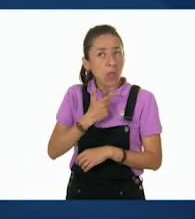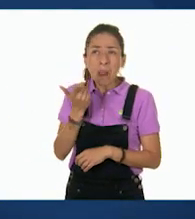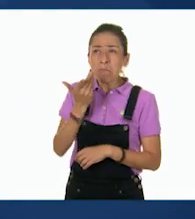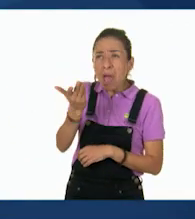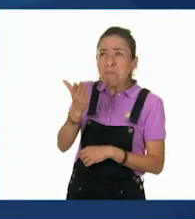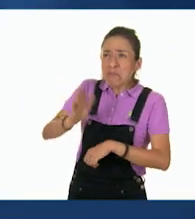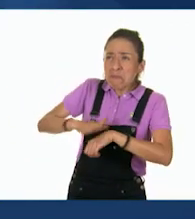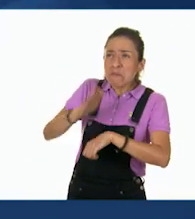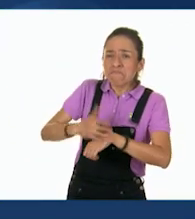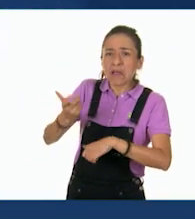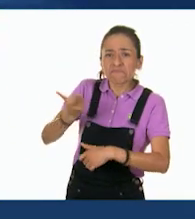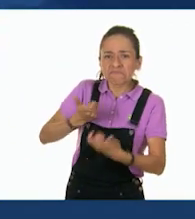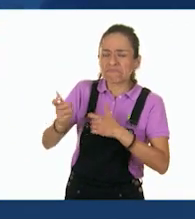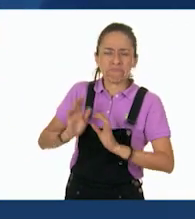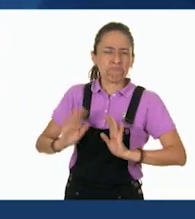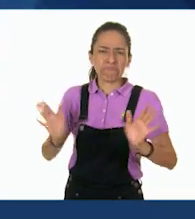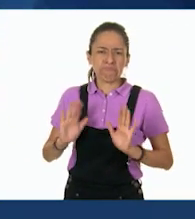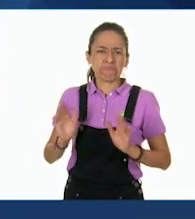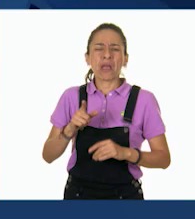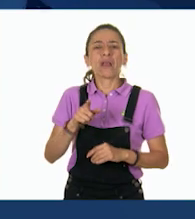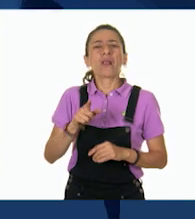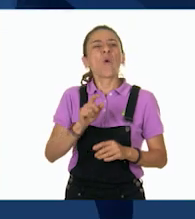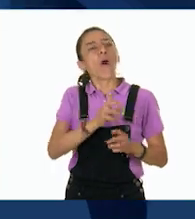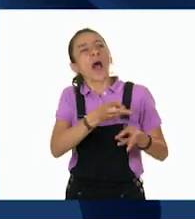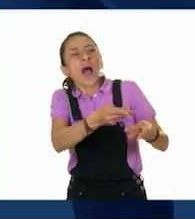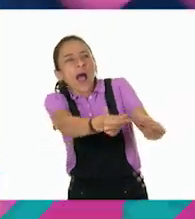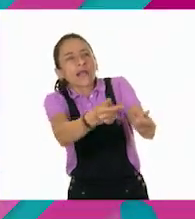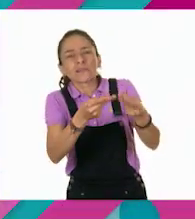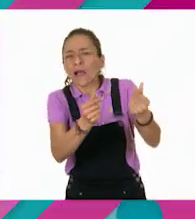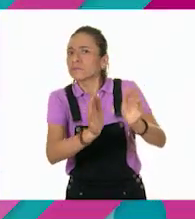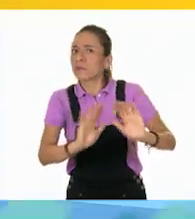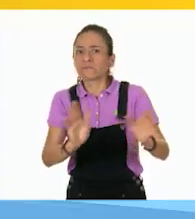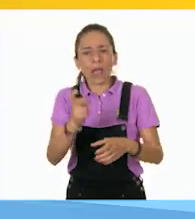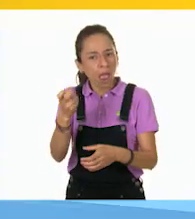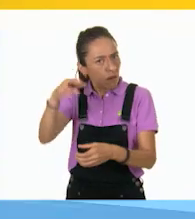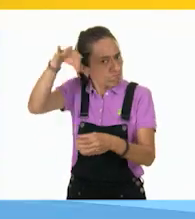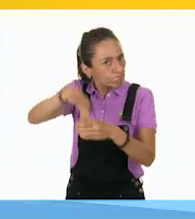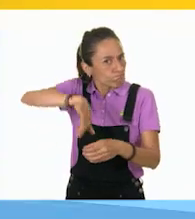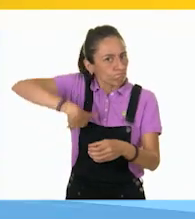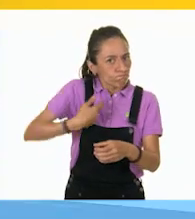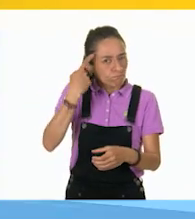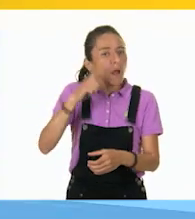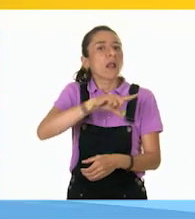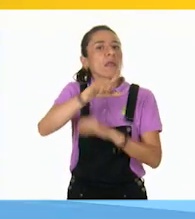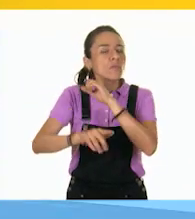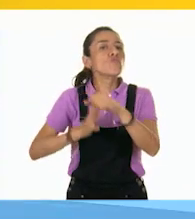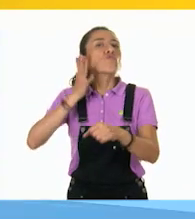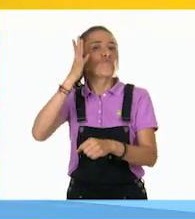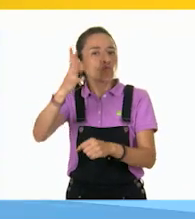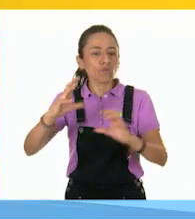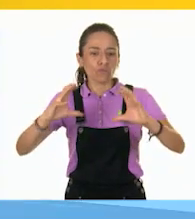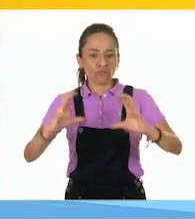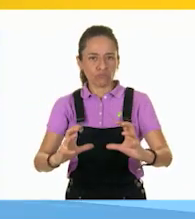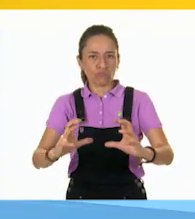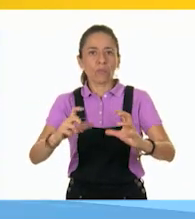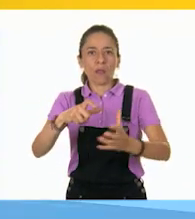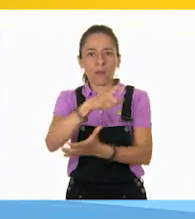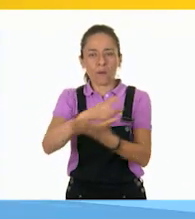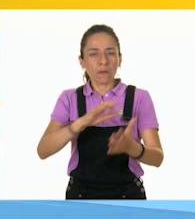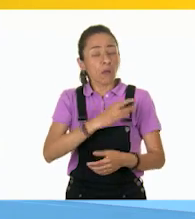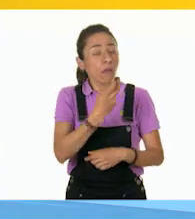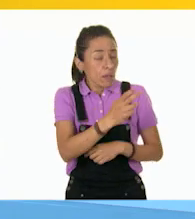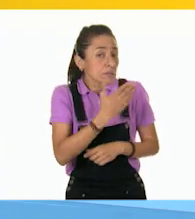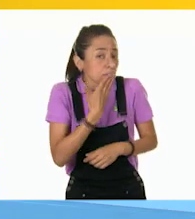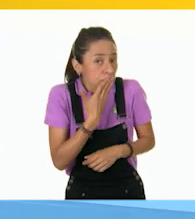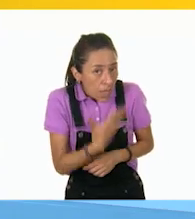cosa, lo ahorró para reponer su balón. Exacto. Tener la costumbre de ahorrar puede permitirnos